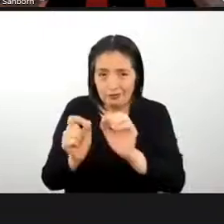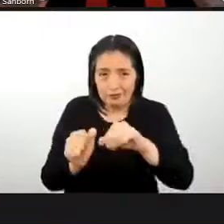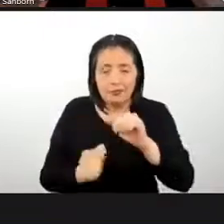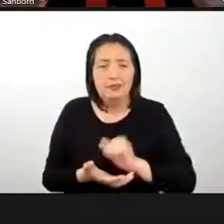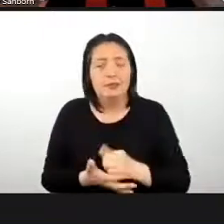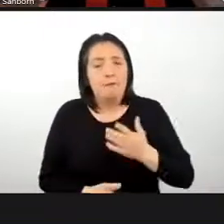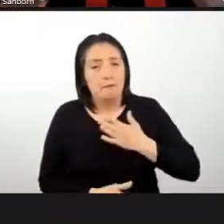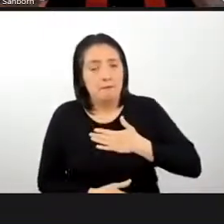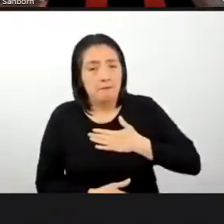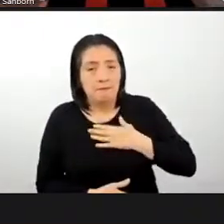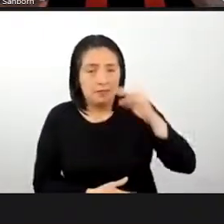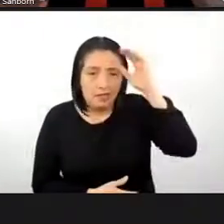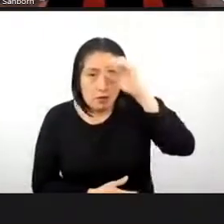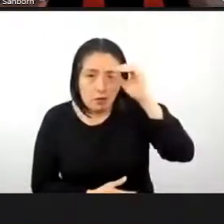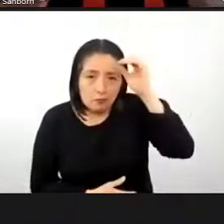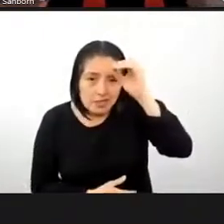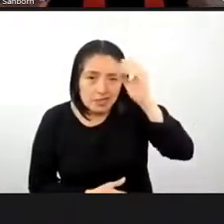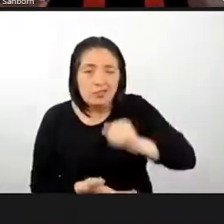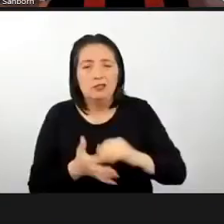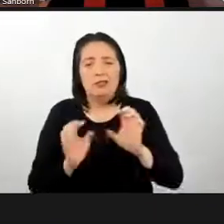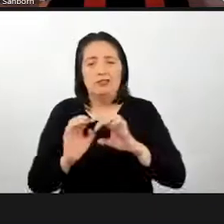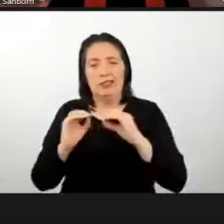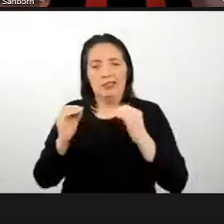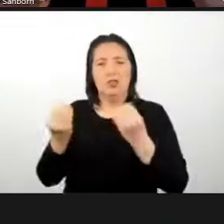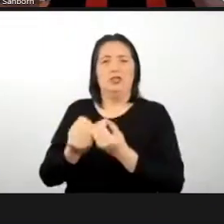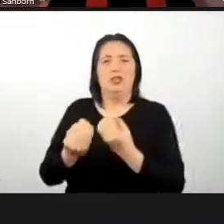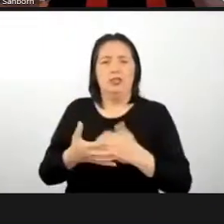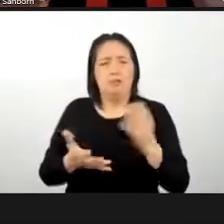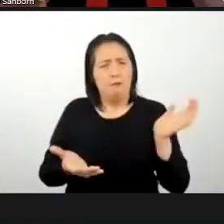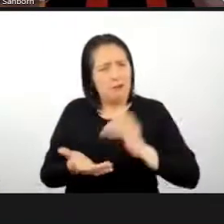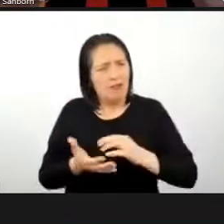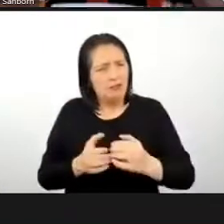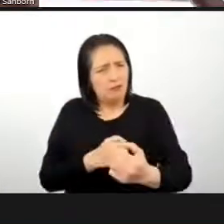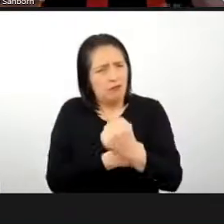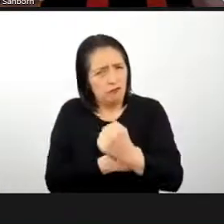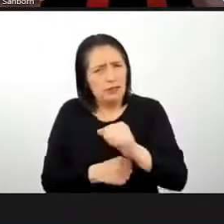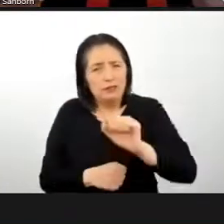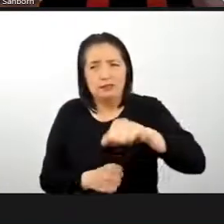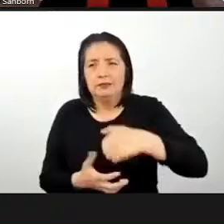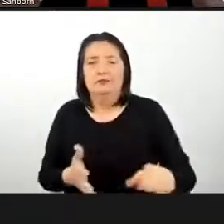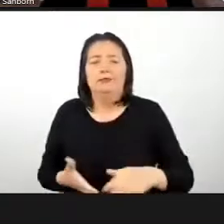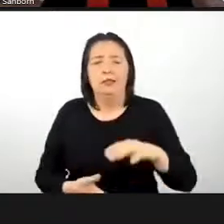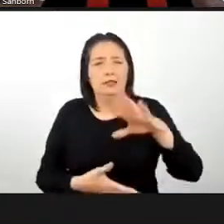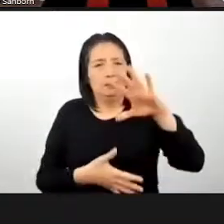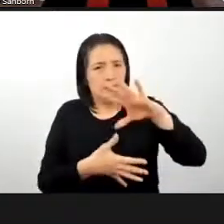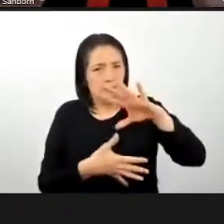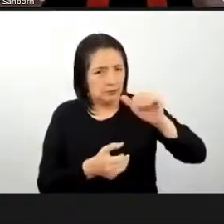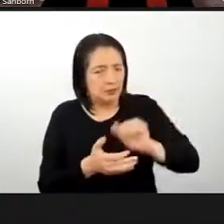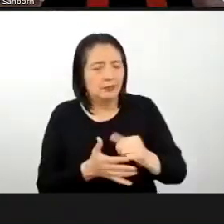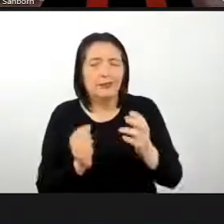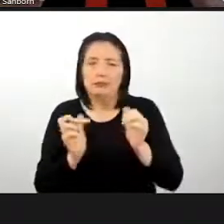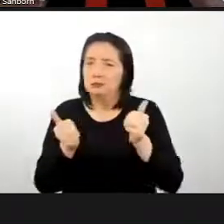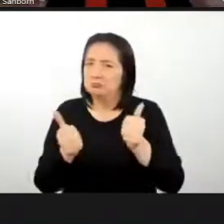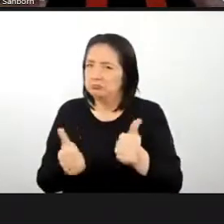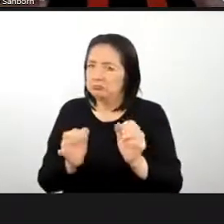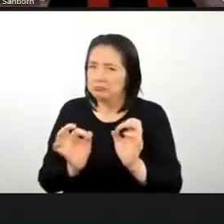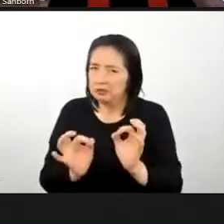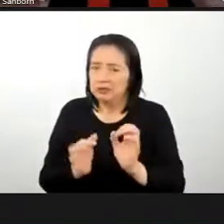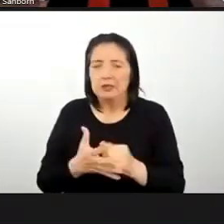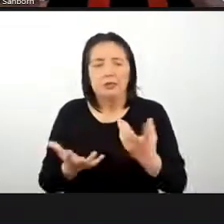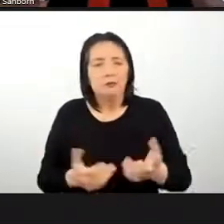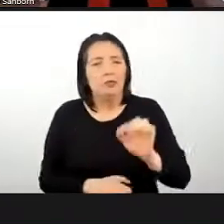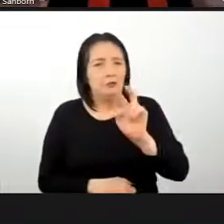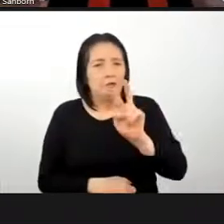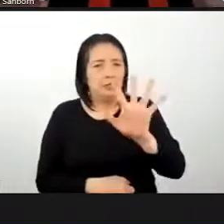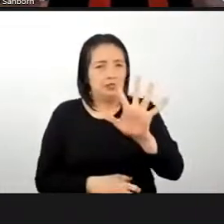mi opinión, es de las instituciones más sólidas del continente. Así que enhorabuena por estos